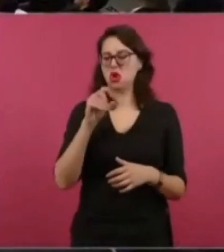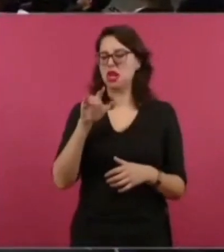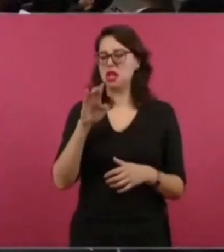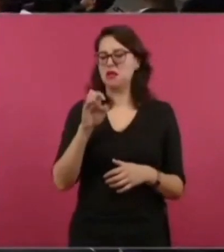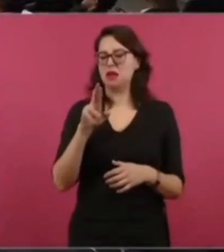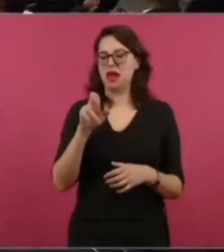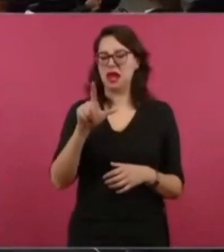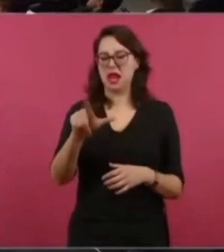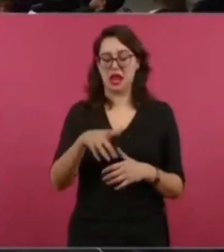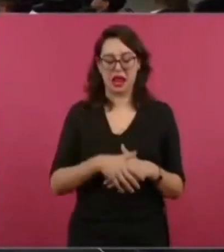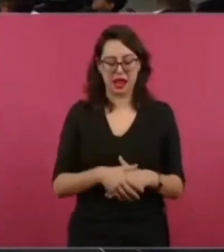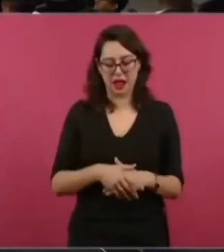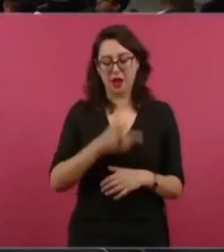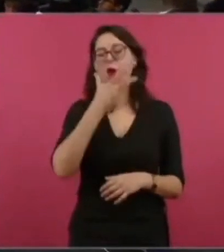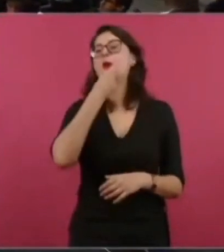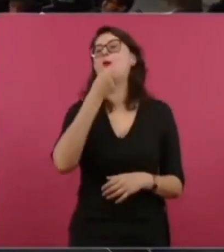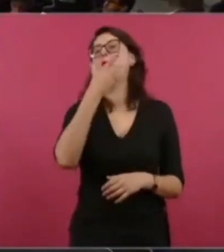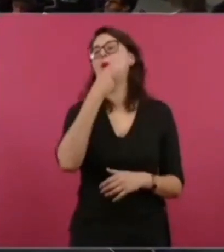muy